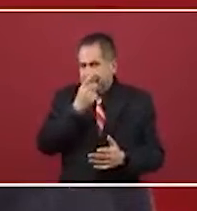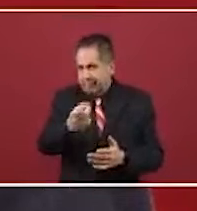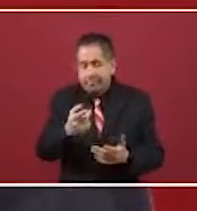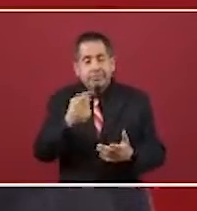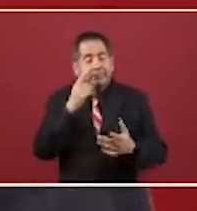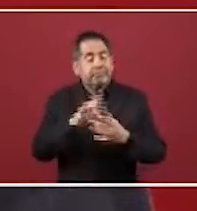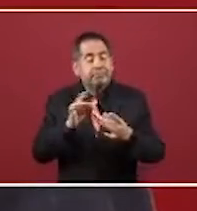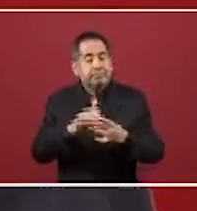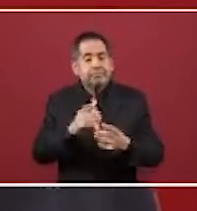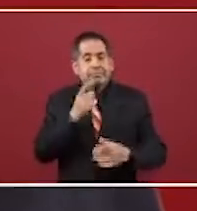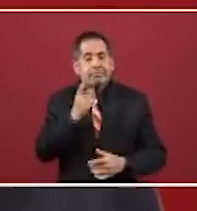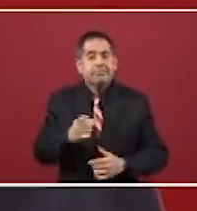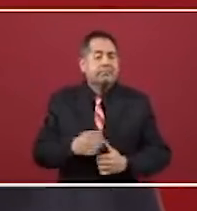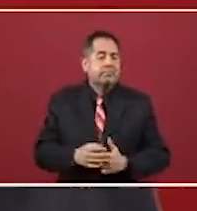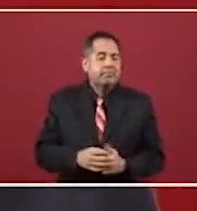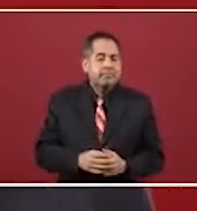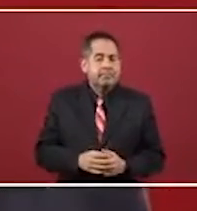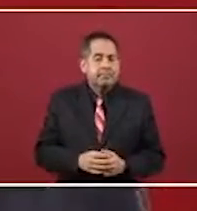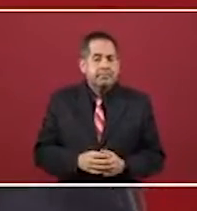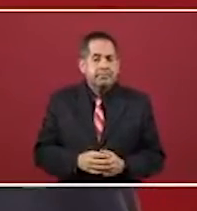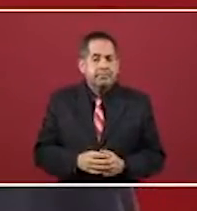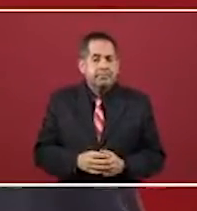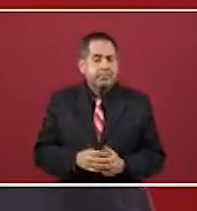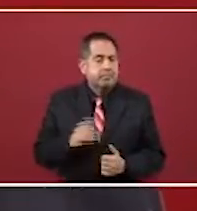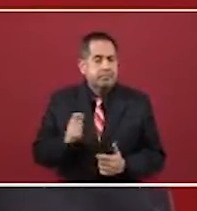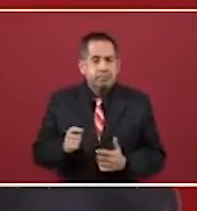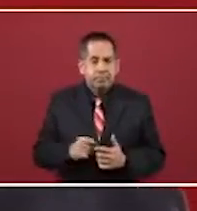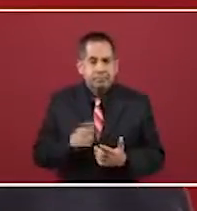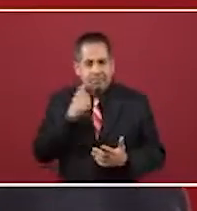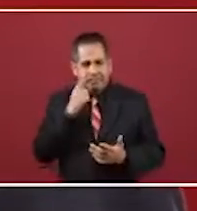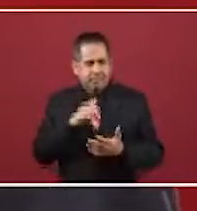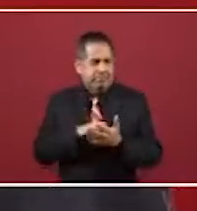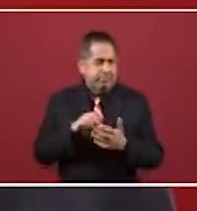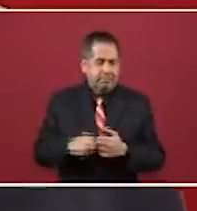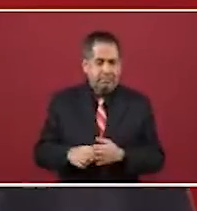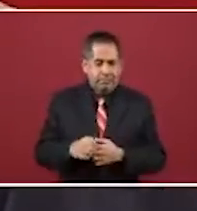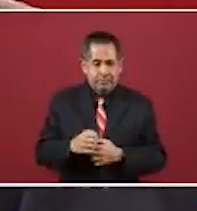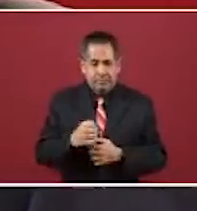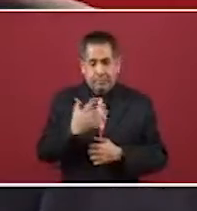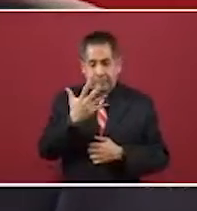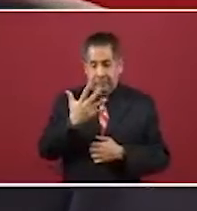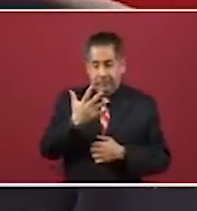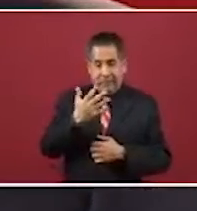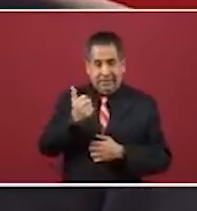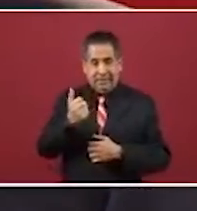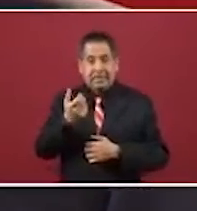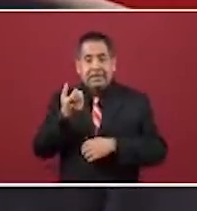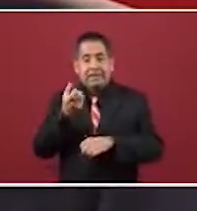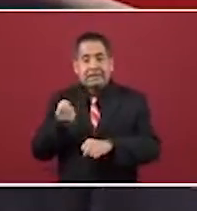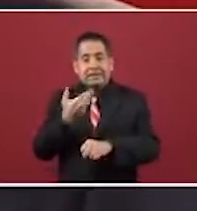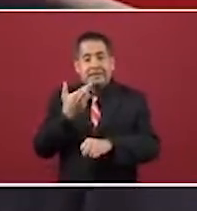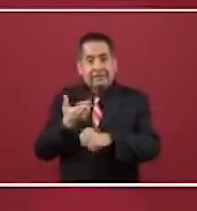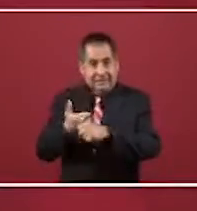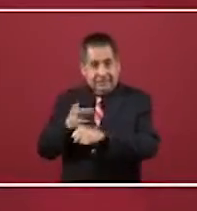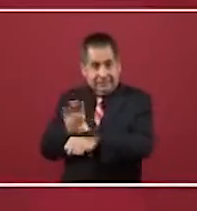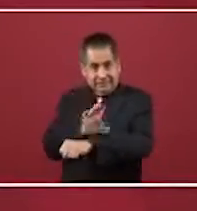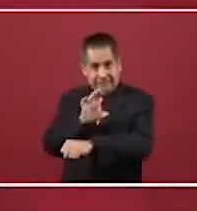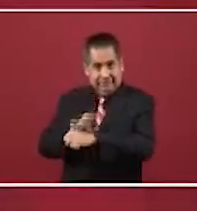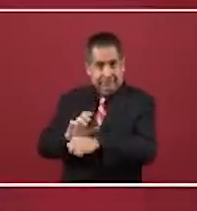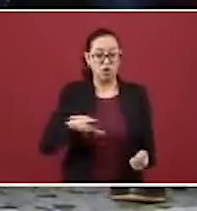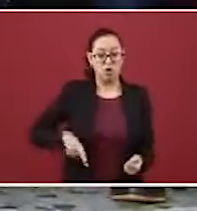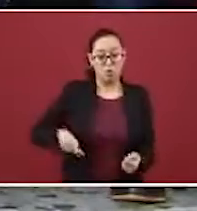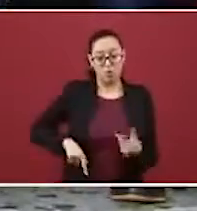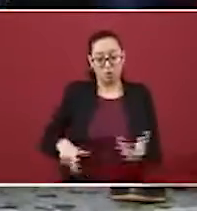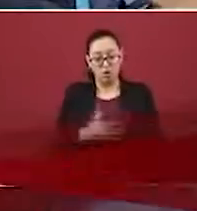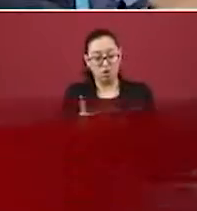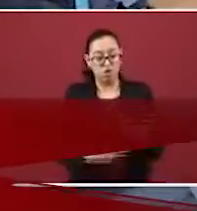en 'hidalgo' manda la autoridad y el pueblo aseguró el presidente andrés manuel lópez obrador en relación a el caso de la comitiva de segob ahuyentada por wichi